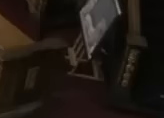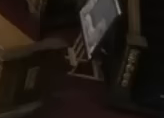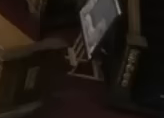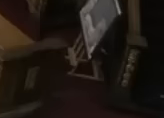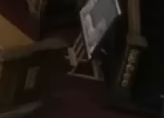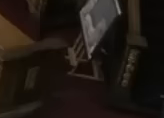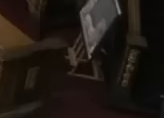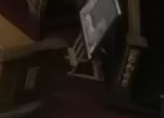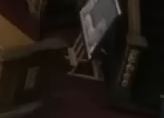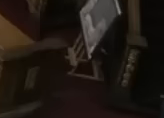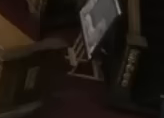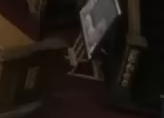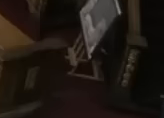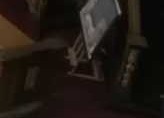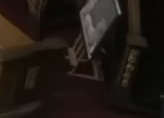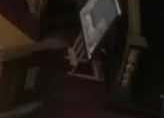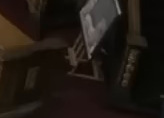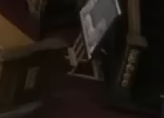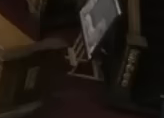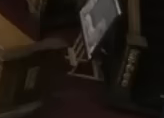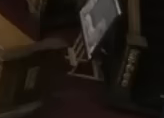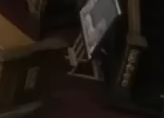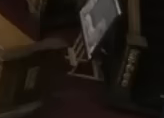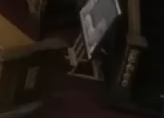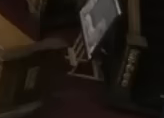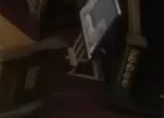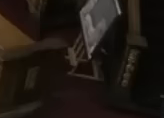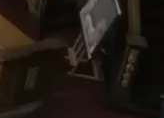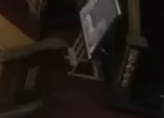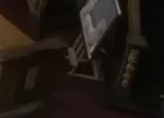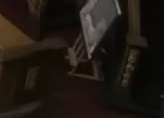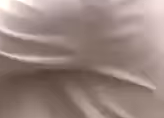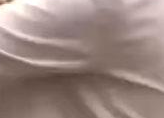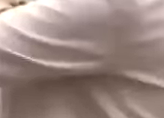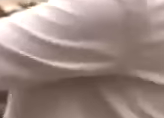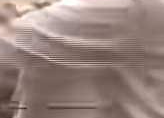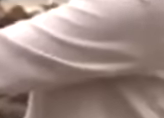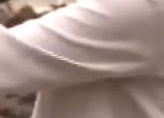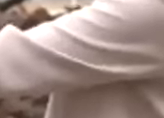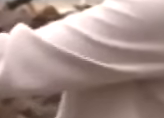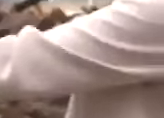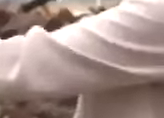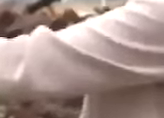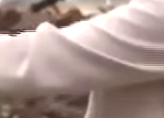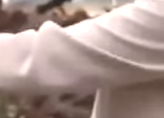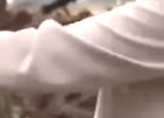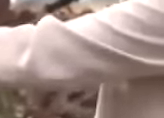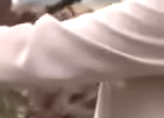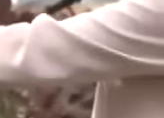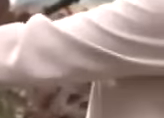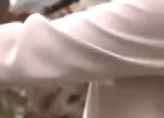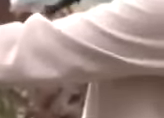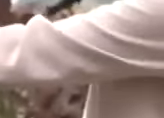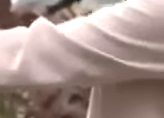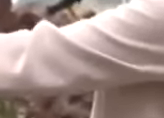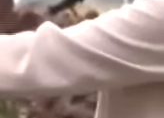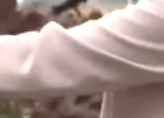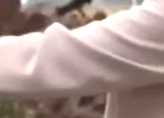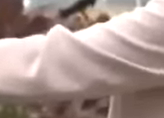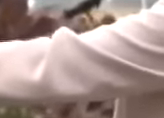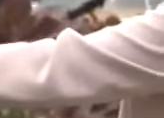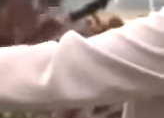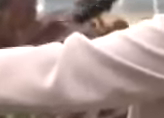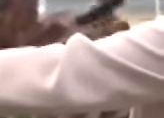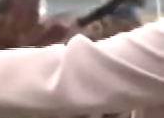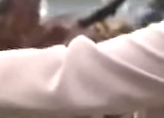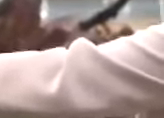del día de hoy. Por favor, diputado. Así es. Hoy desde el Parlamento quisimos pedir el derecho de palabra, ya que en los